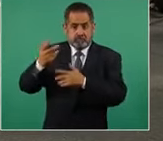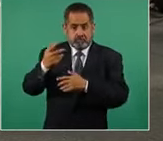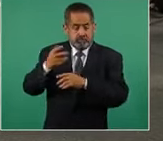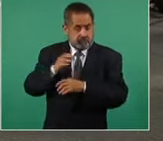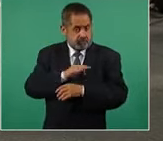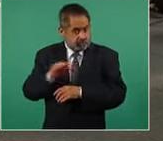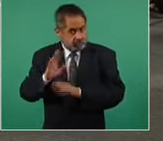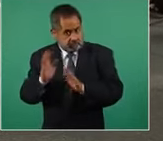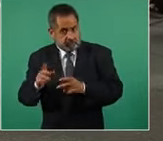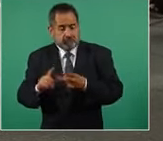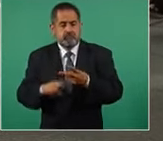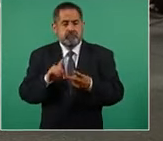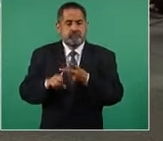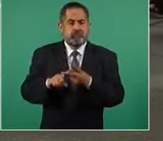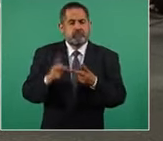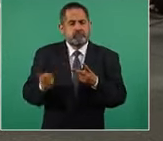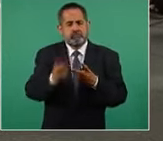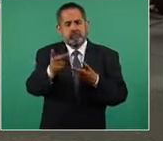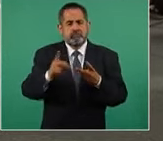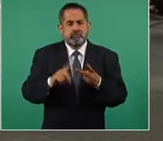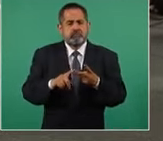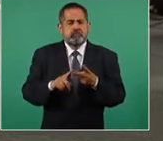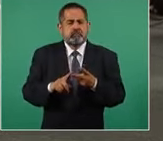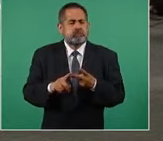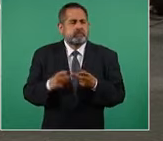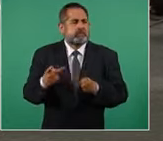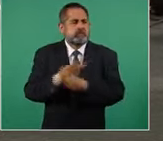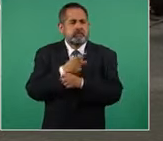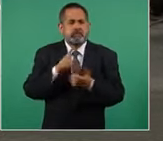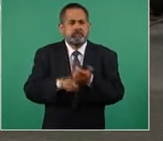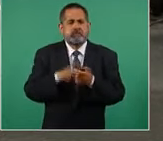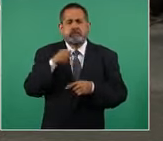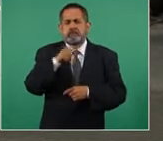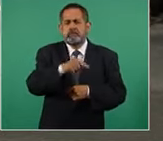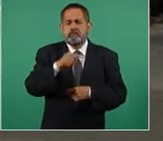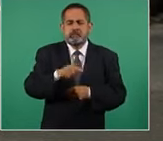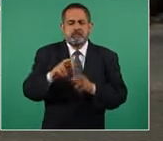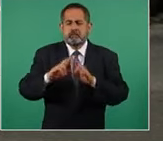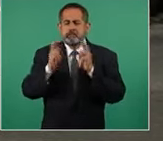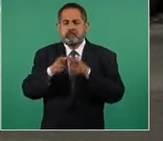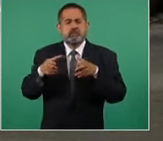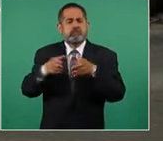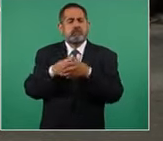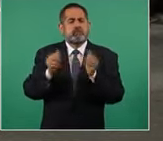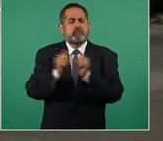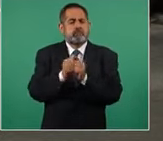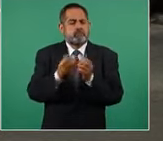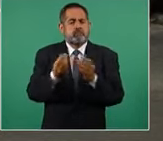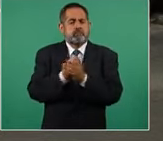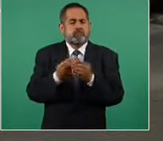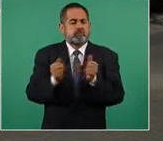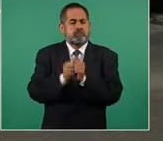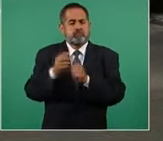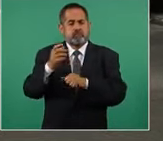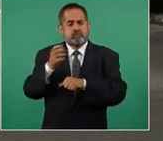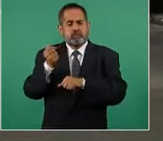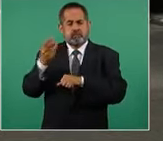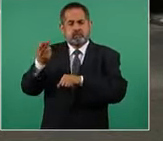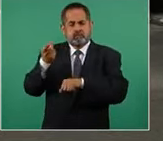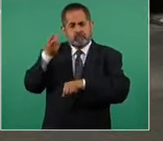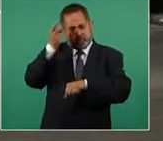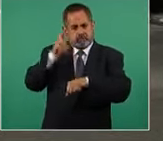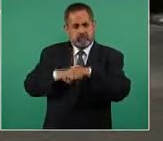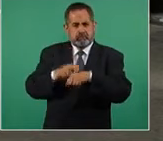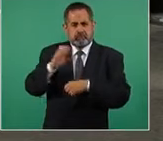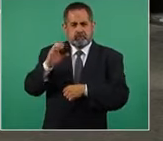extradición. Y segundo, canciller, ¿en qué términos se dio ayer la reunión que tuvo el subdirector de la CIA con